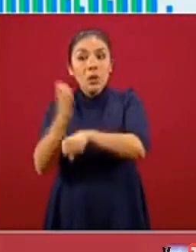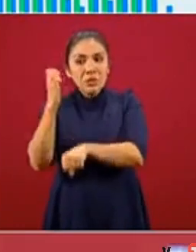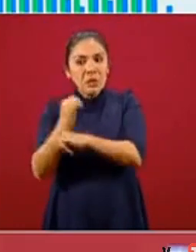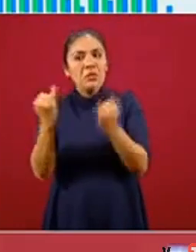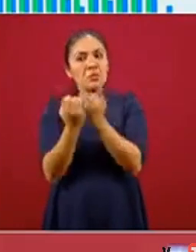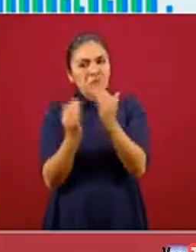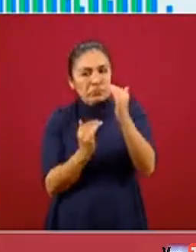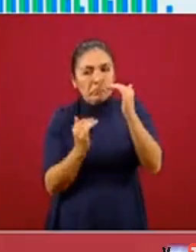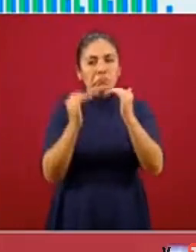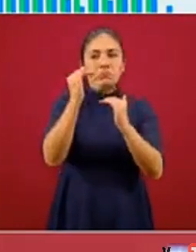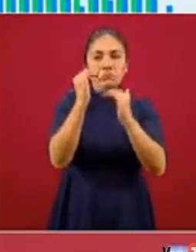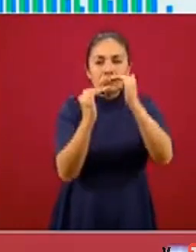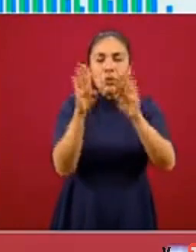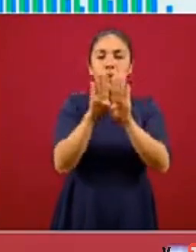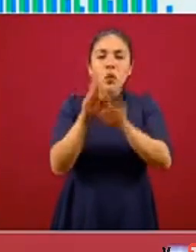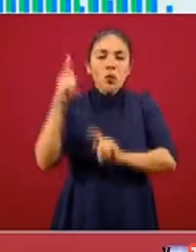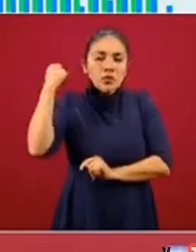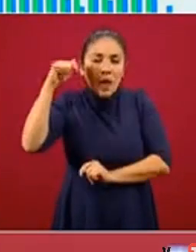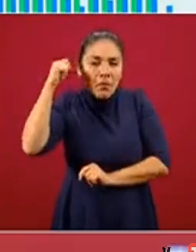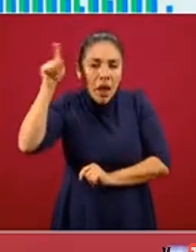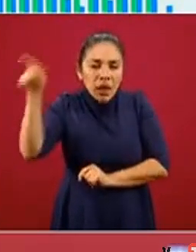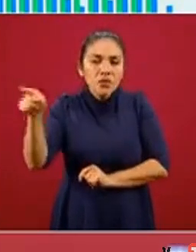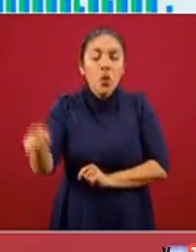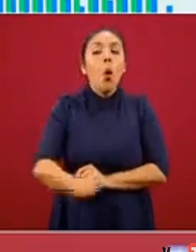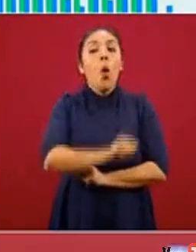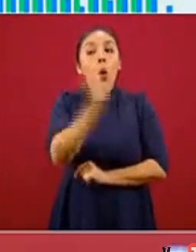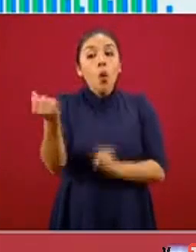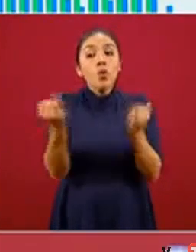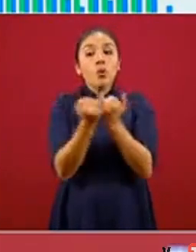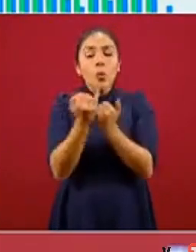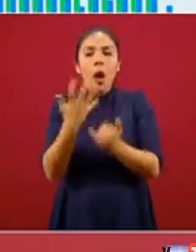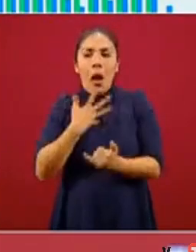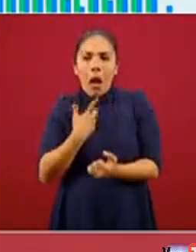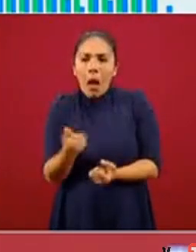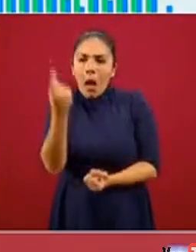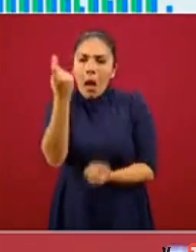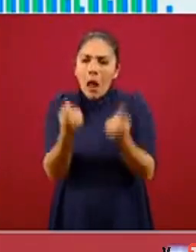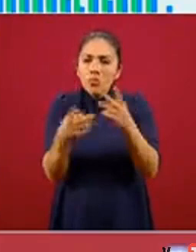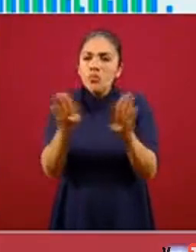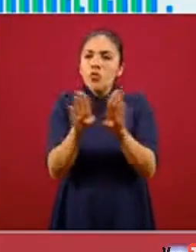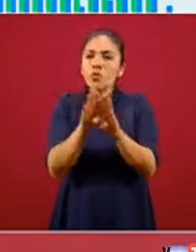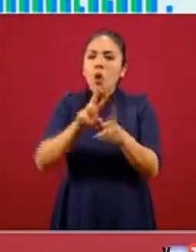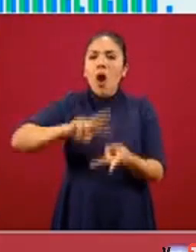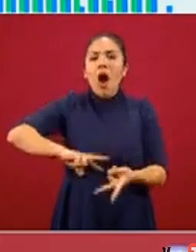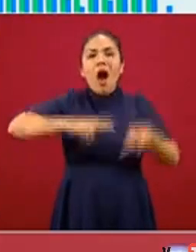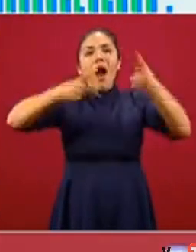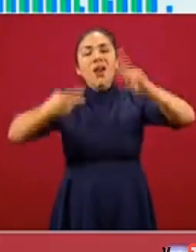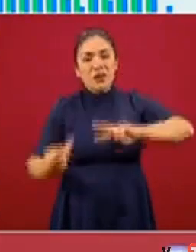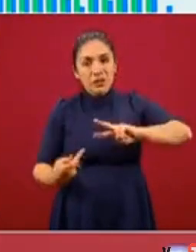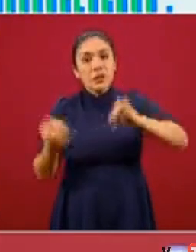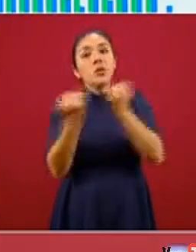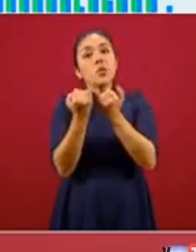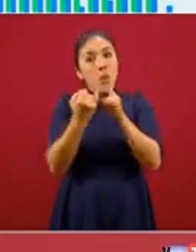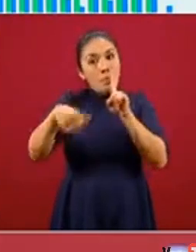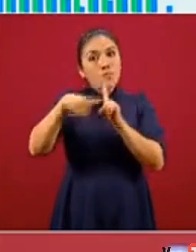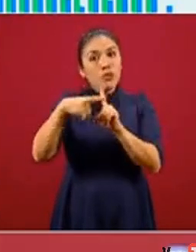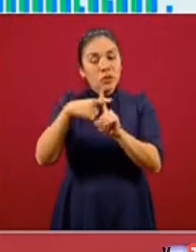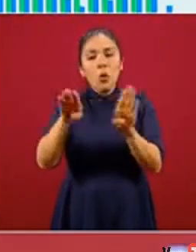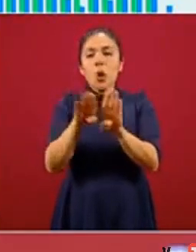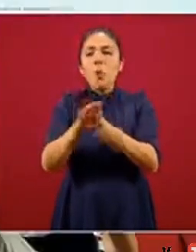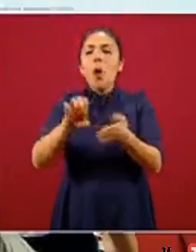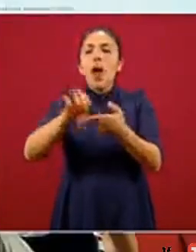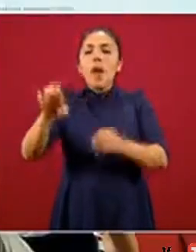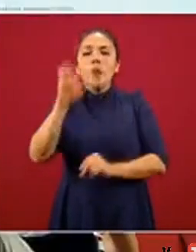todavía no tanto, es el caso de Tabasco, y en otros incluso se ha llegado a una inversión que es positiva. Por ejemplo, Baja